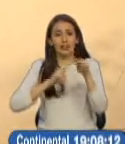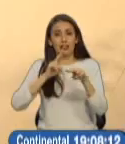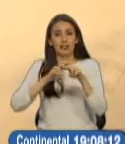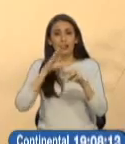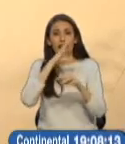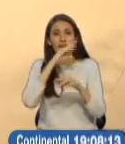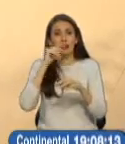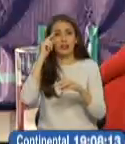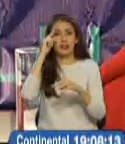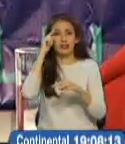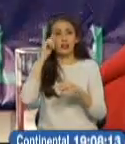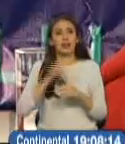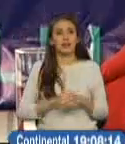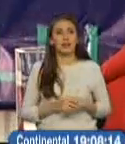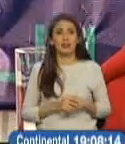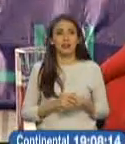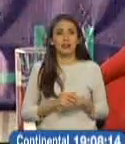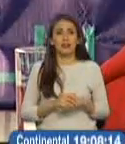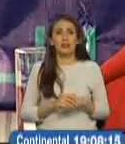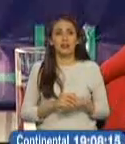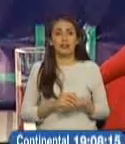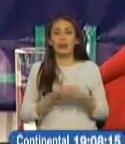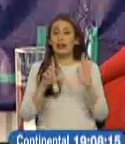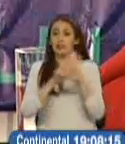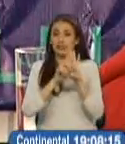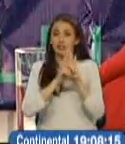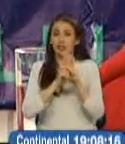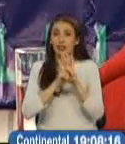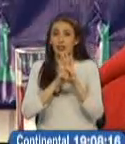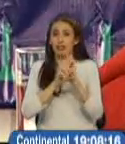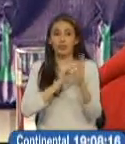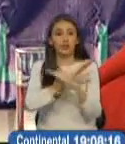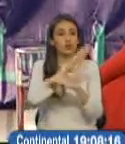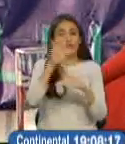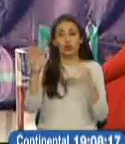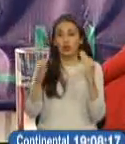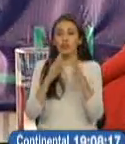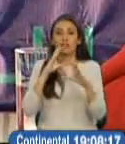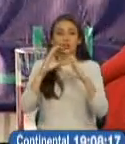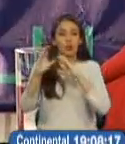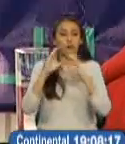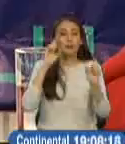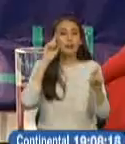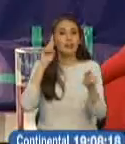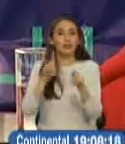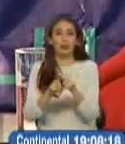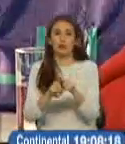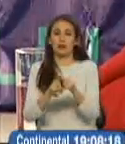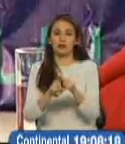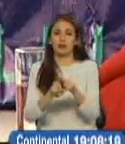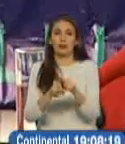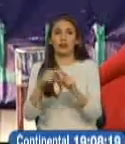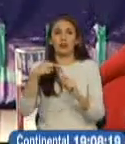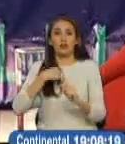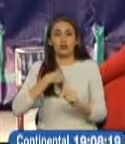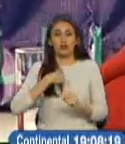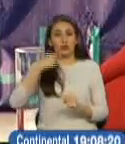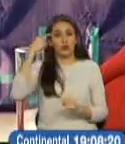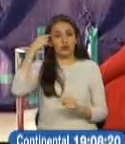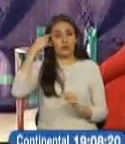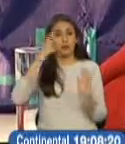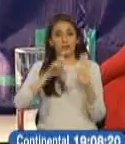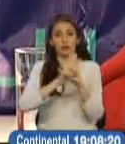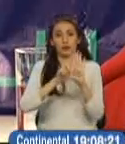Rafael Correa. Esa norma tenemos que encontrarla conjuntamente. Yo creo que esa ley, si está enviada